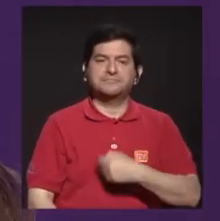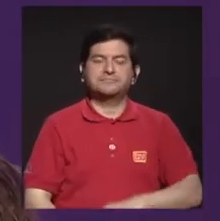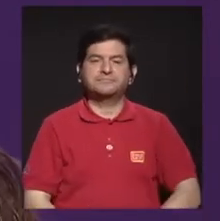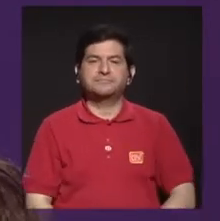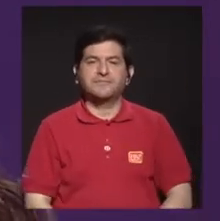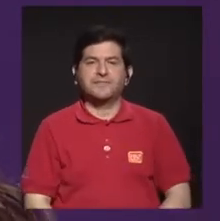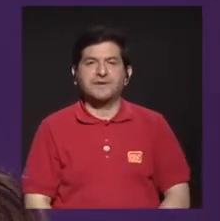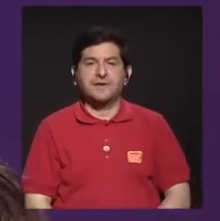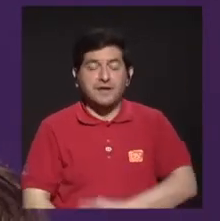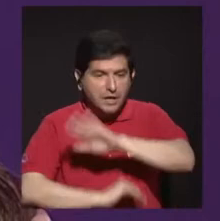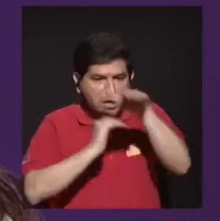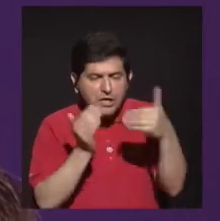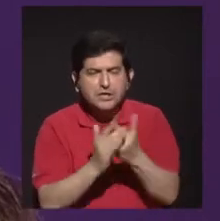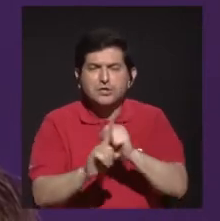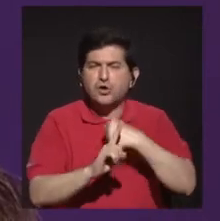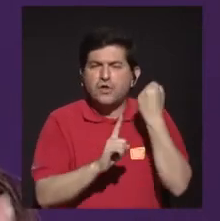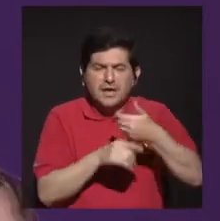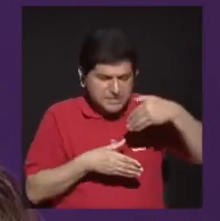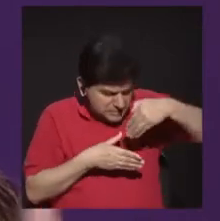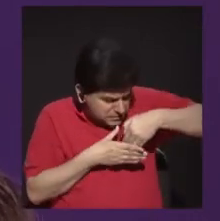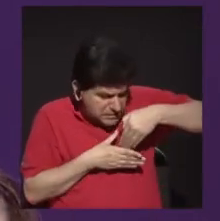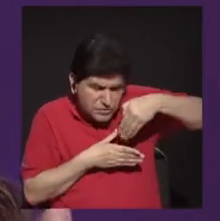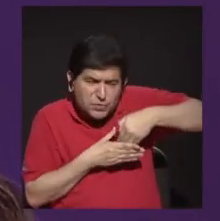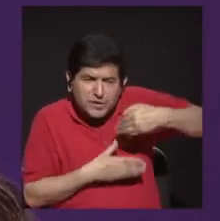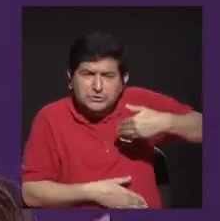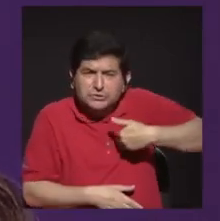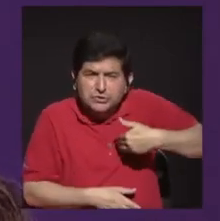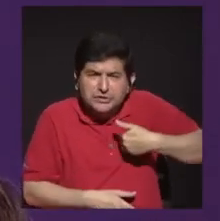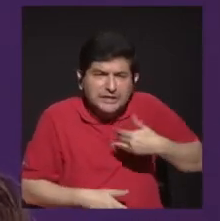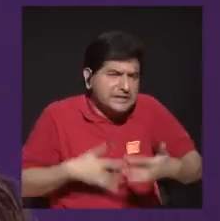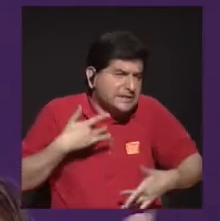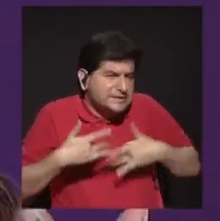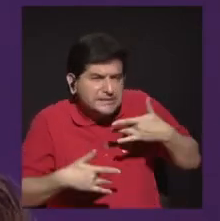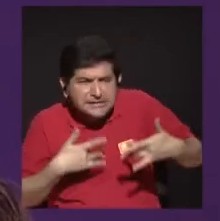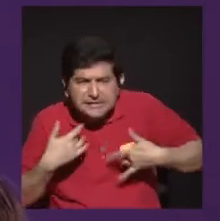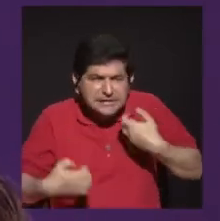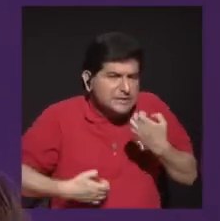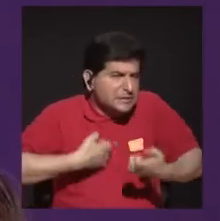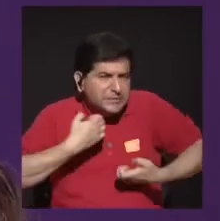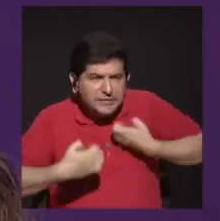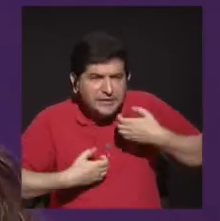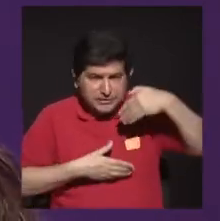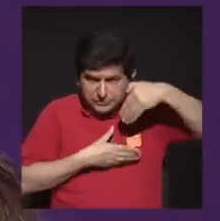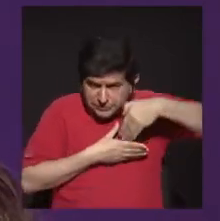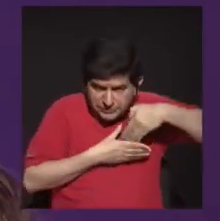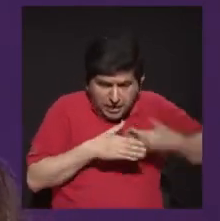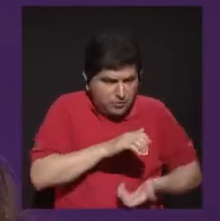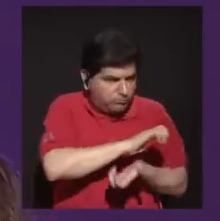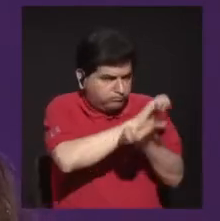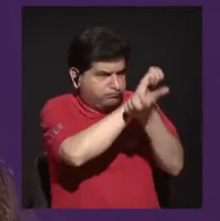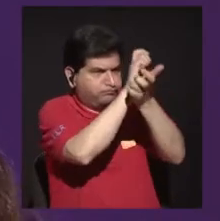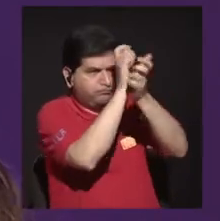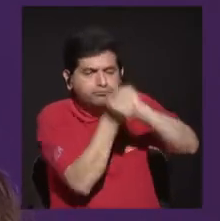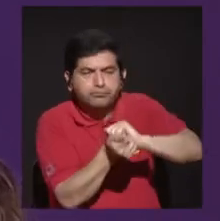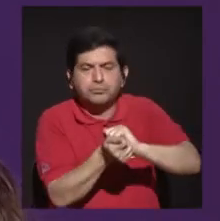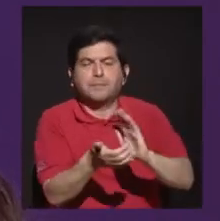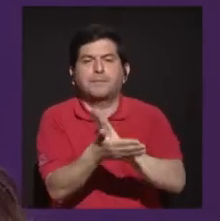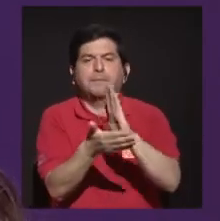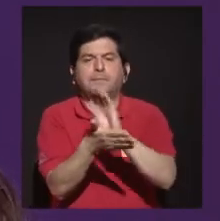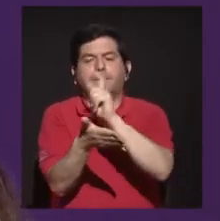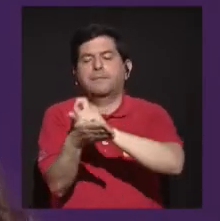y convirtió toda esa cosa que tenía, todos esos pocos de sentimientos y emociones adentro, en simple papel y